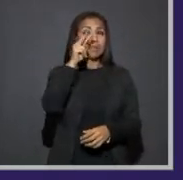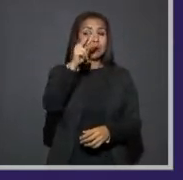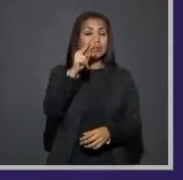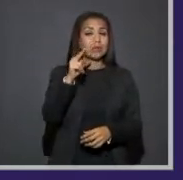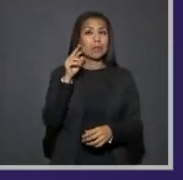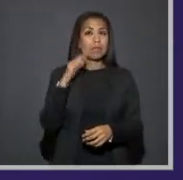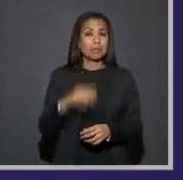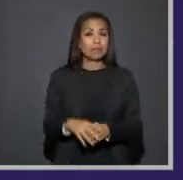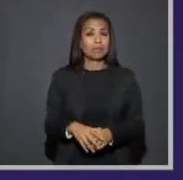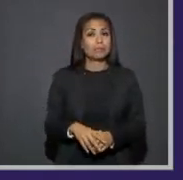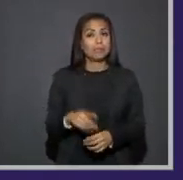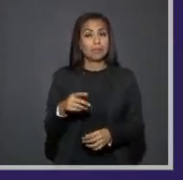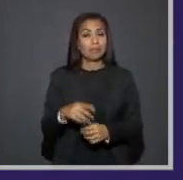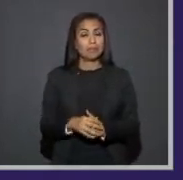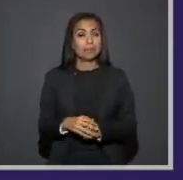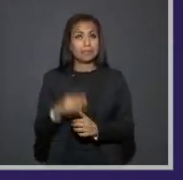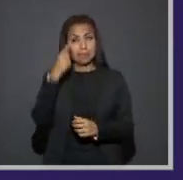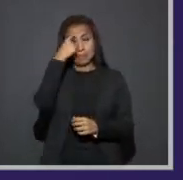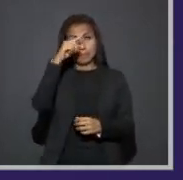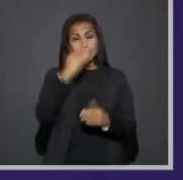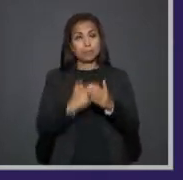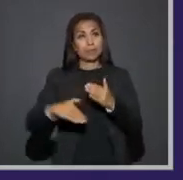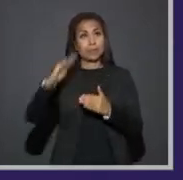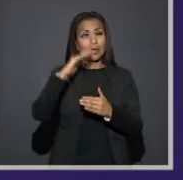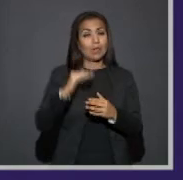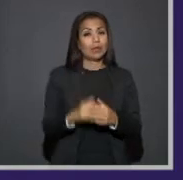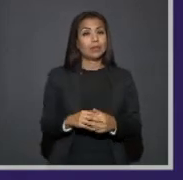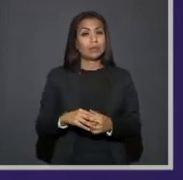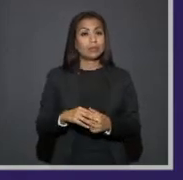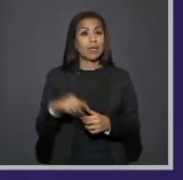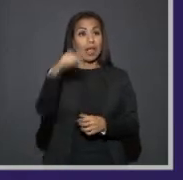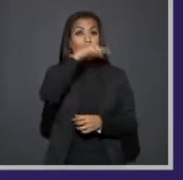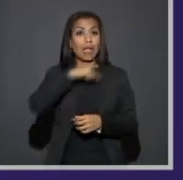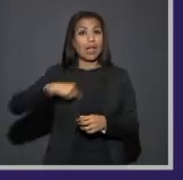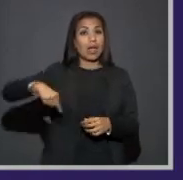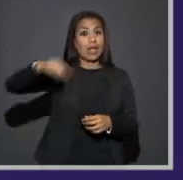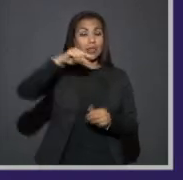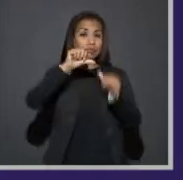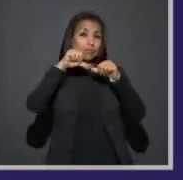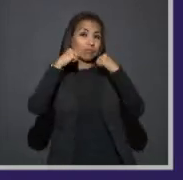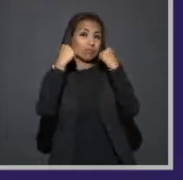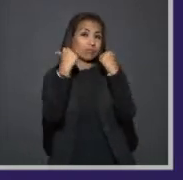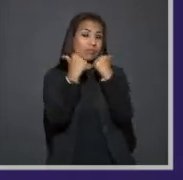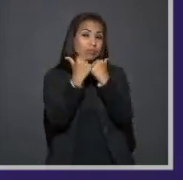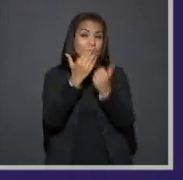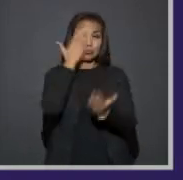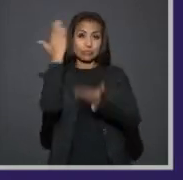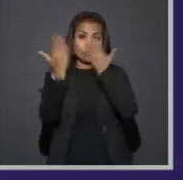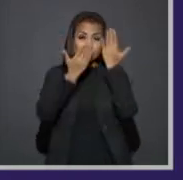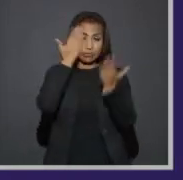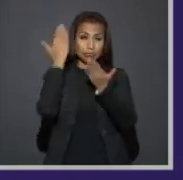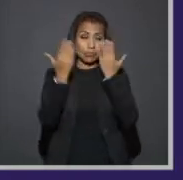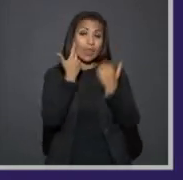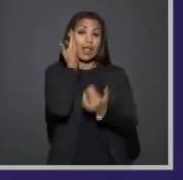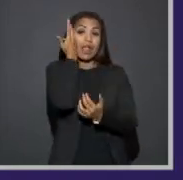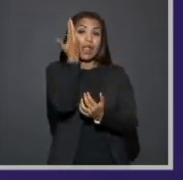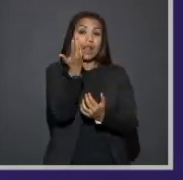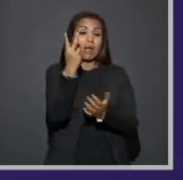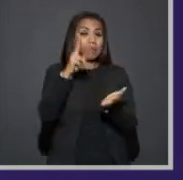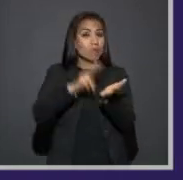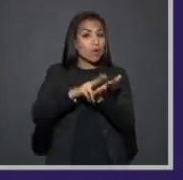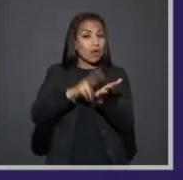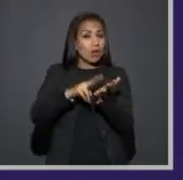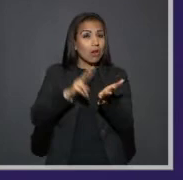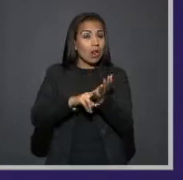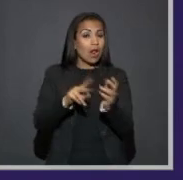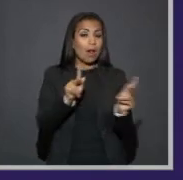prosperidad. Como comunidad académica y estudiantil, estamos comprometidos con escuchar y valorar las alternativas